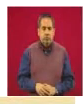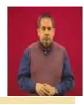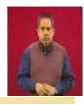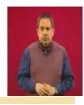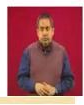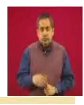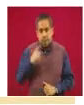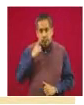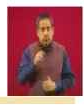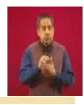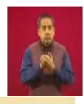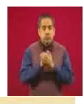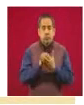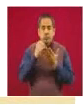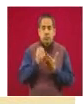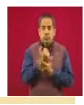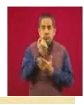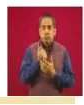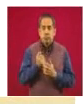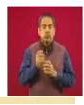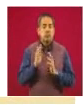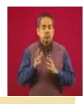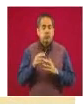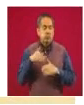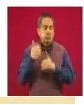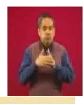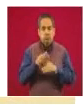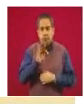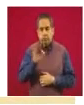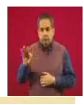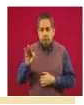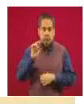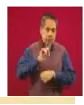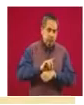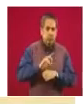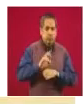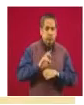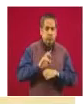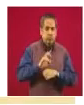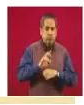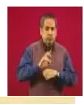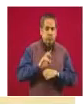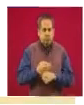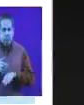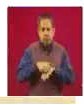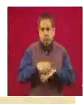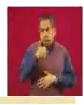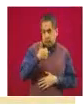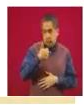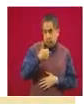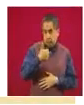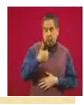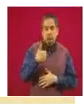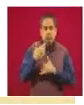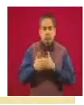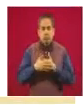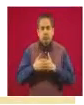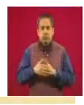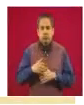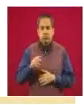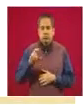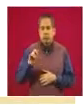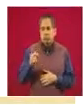Estos son los sorteos que están ya calendarizados. Estamos ahorita ya en el sexto sorteo que vamos a cabo el próximo 31